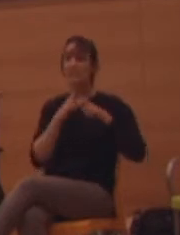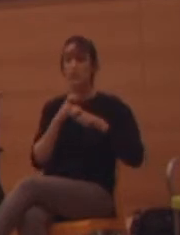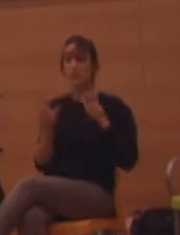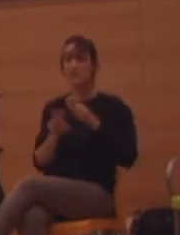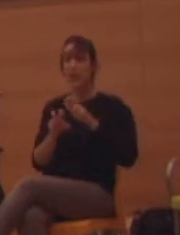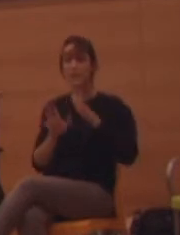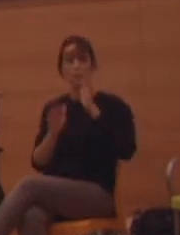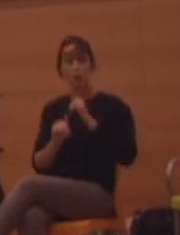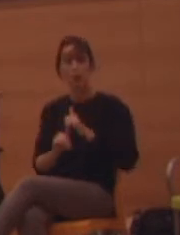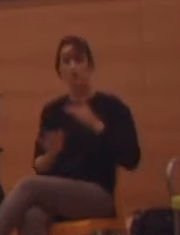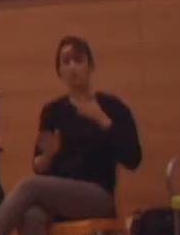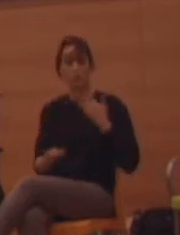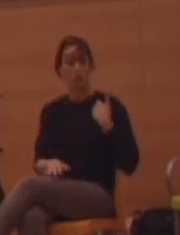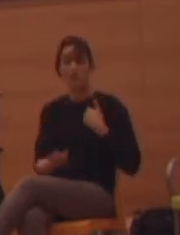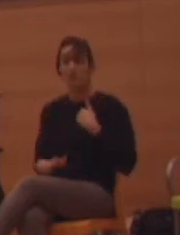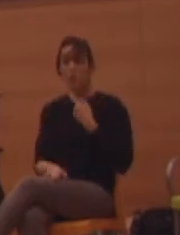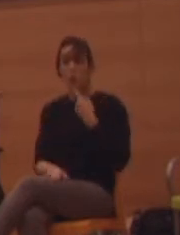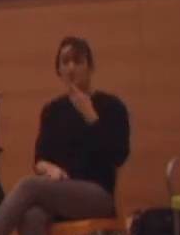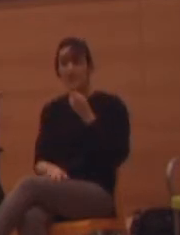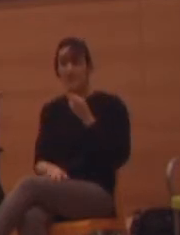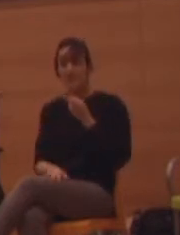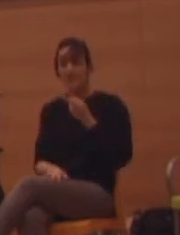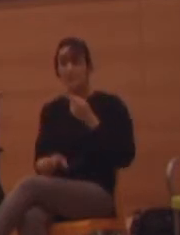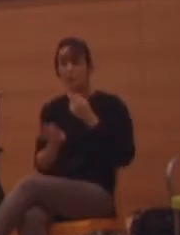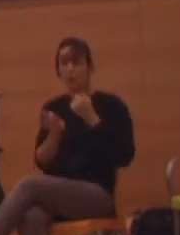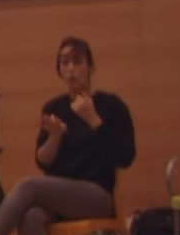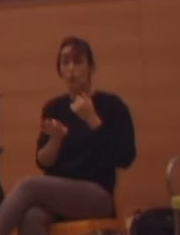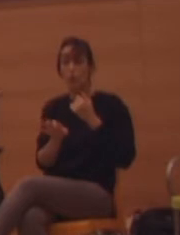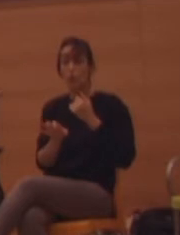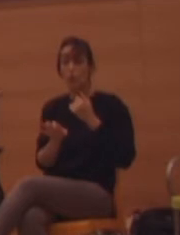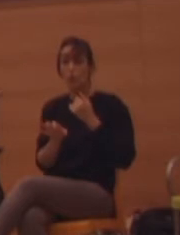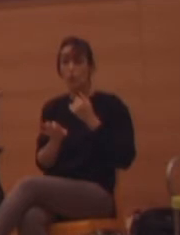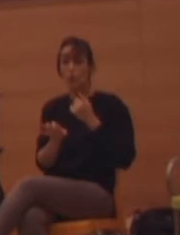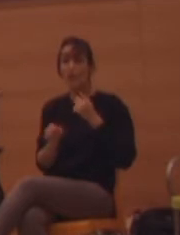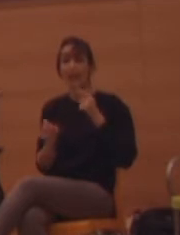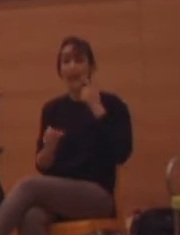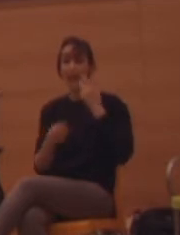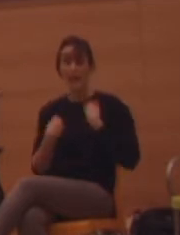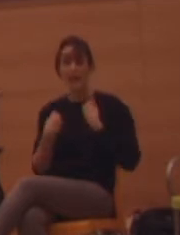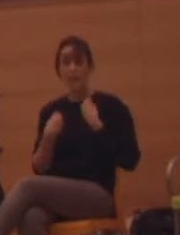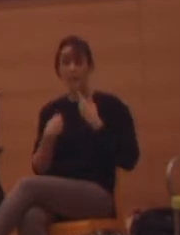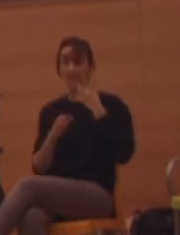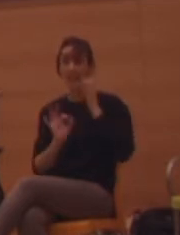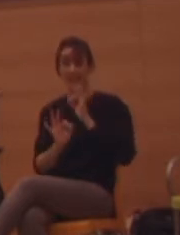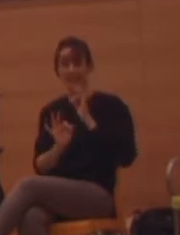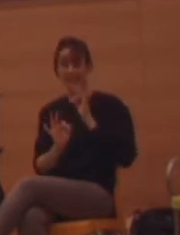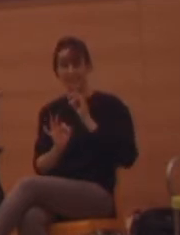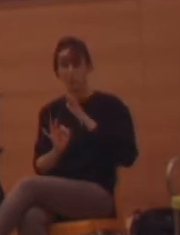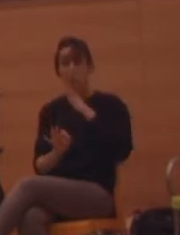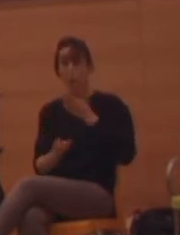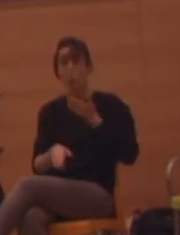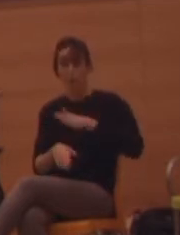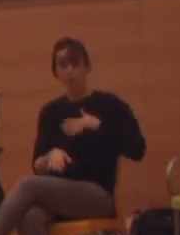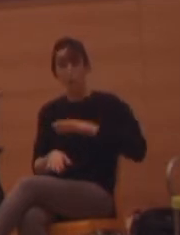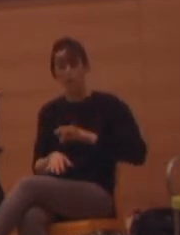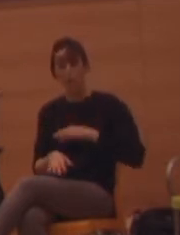sistémicos y entonces, como os decía antes, aparte de la extremidad, lo que no corre es peligro la vida del paciente, ¿no? Las